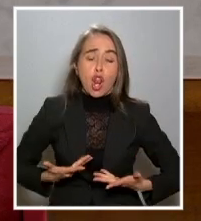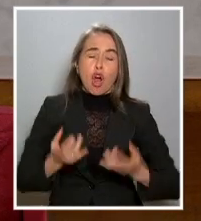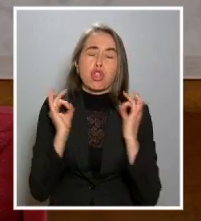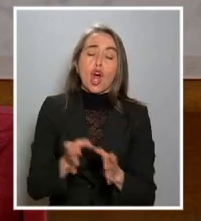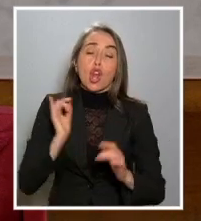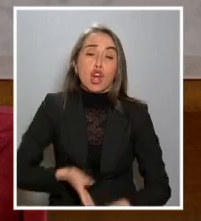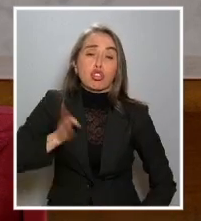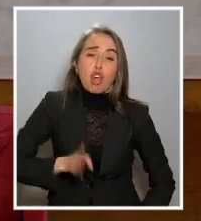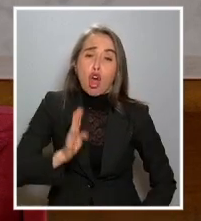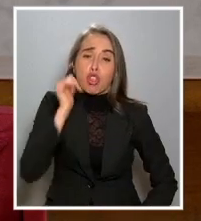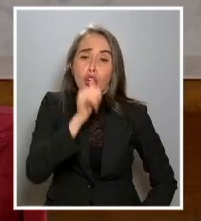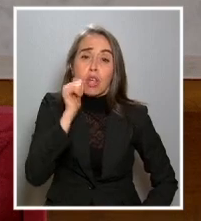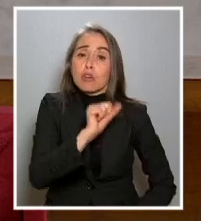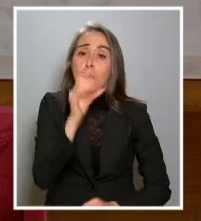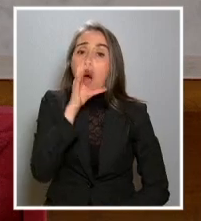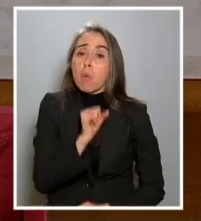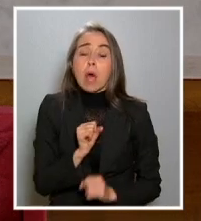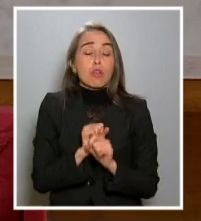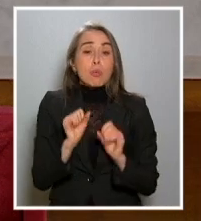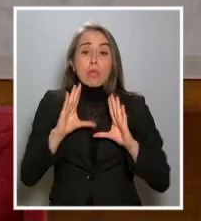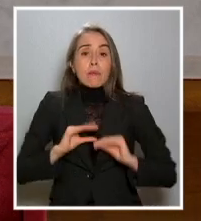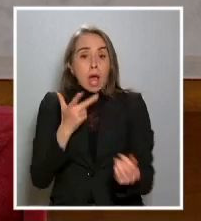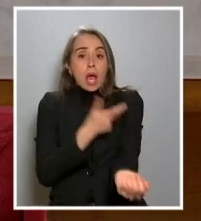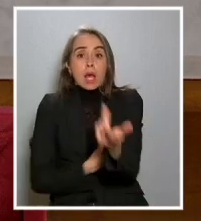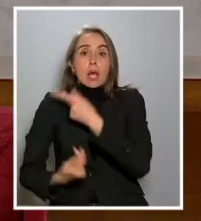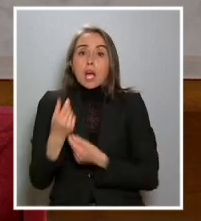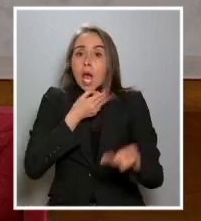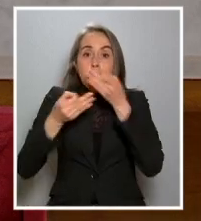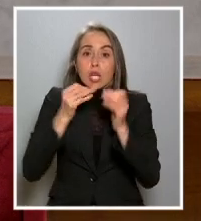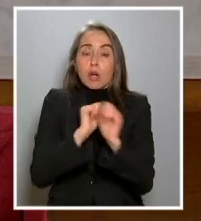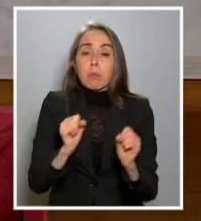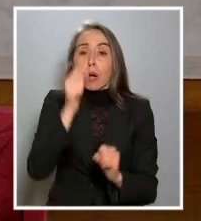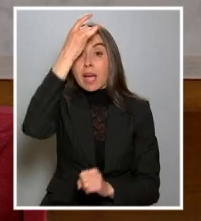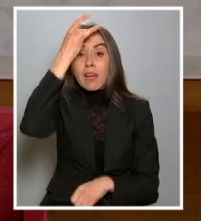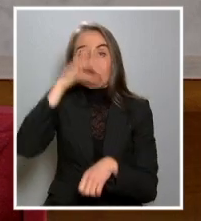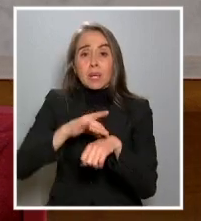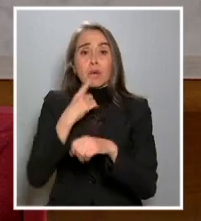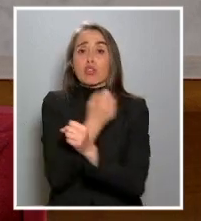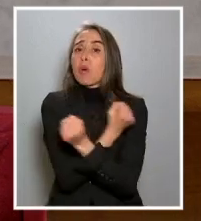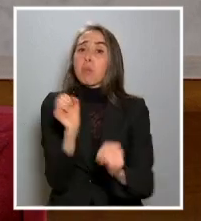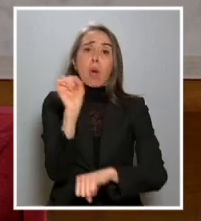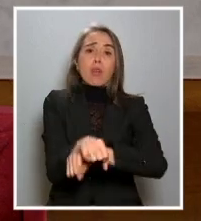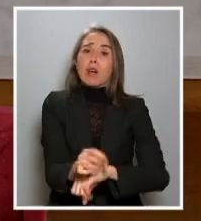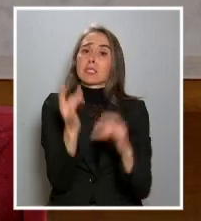intolerables que no se pueden aliviar y que él o la paciente considera inaceptable.